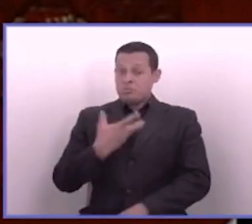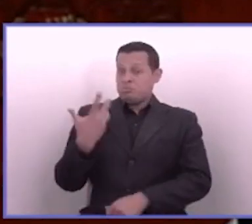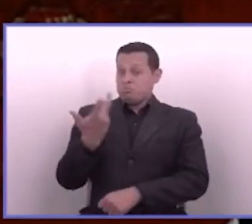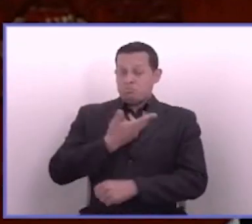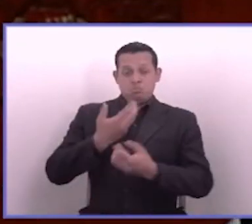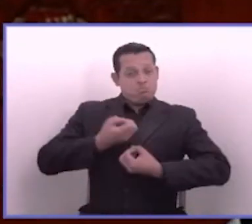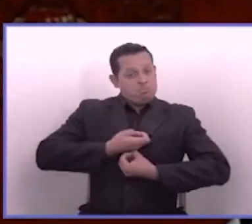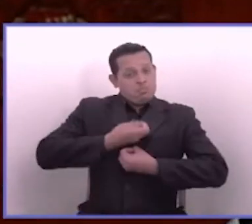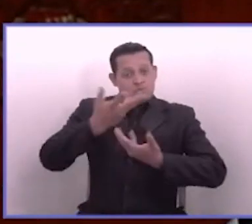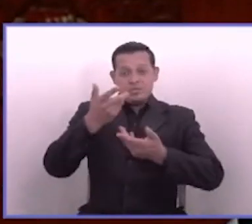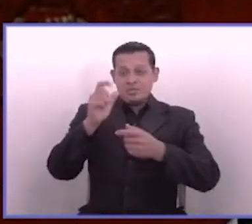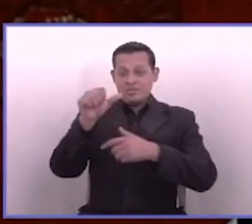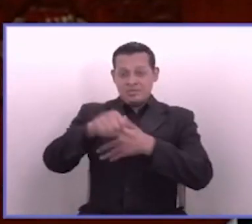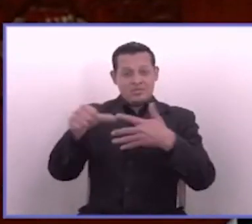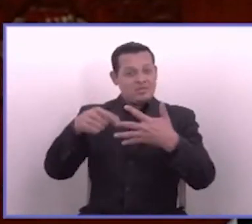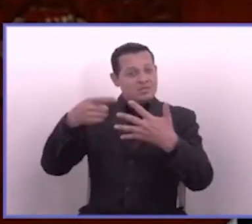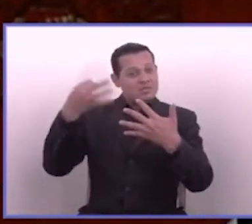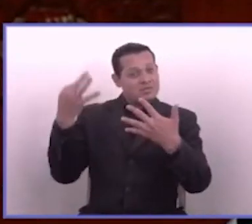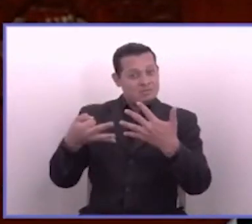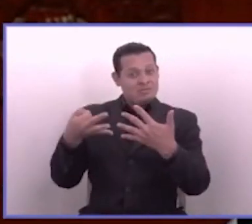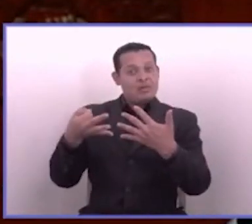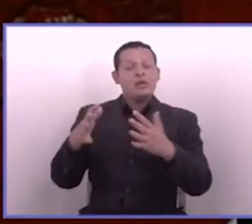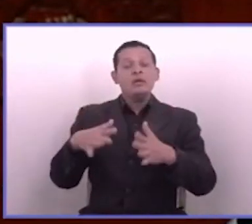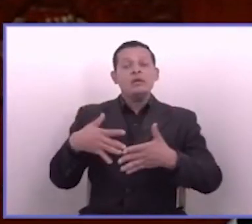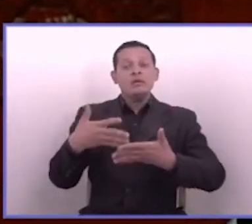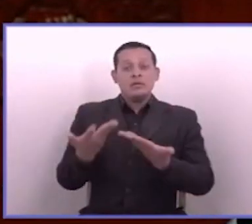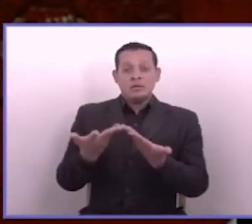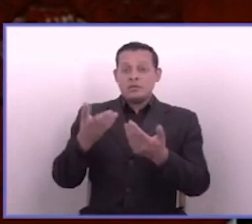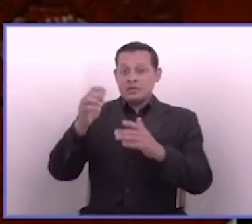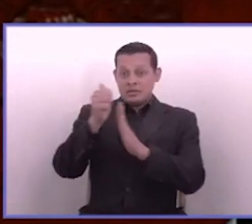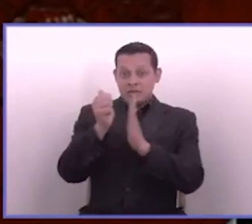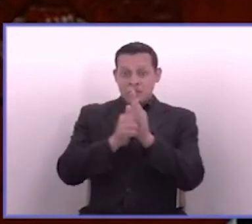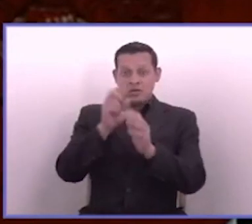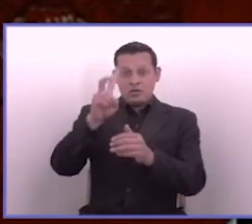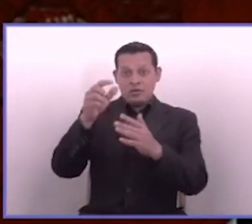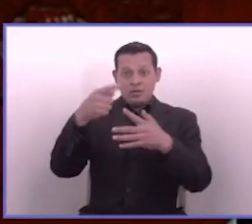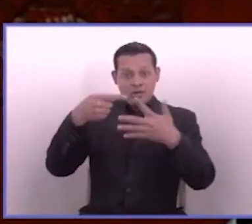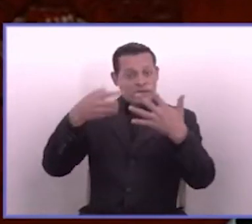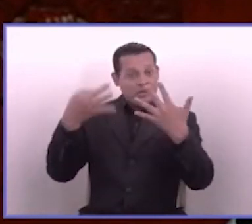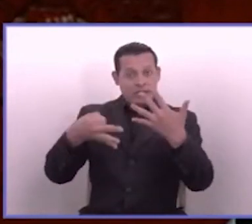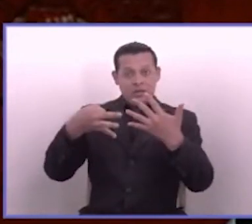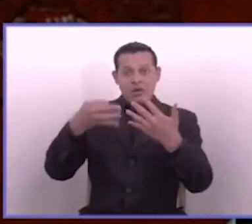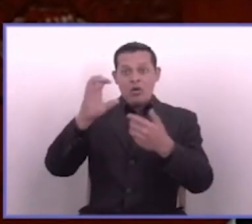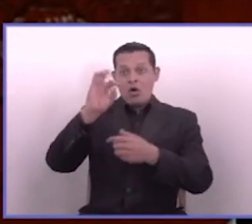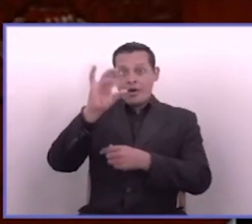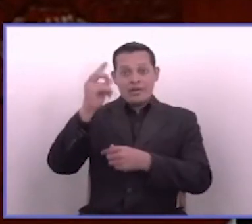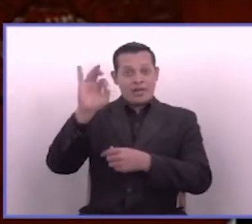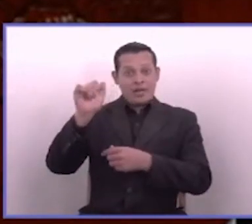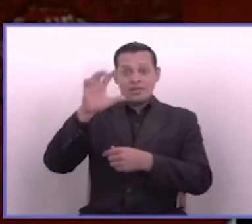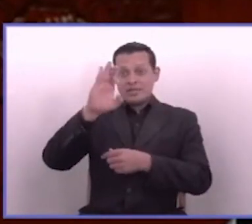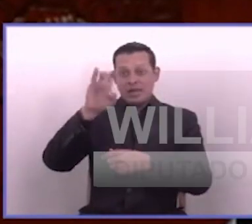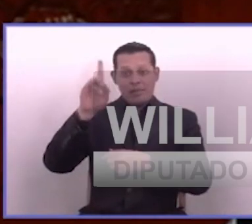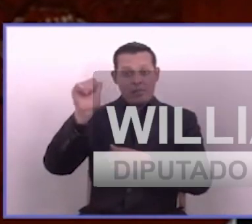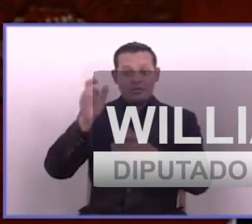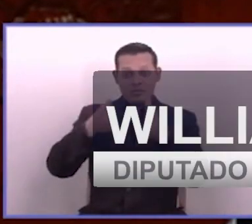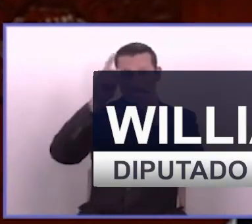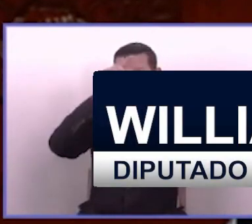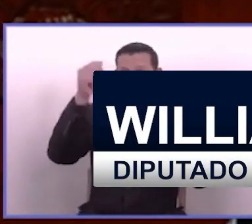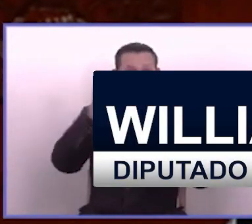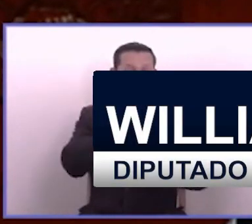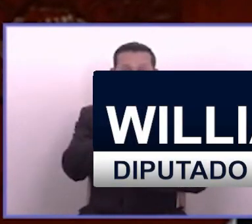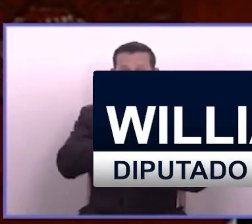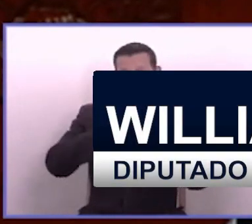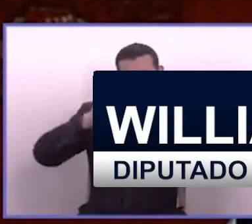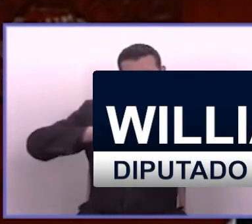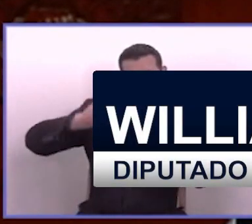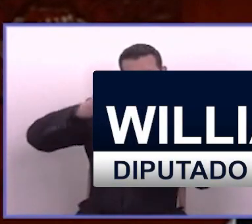particular, exponemos al Honorable Pleno Legislativo lo siguiente: que el artículo 2 de la Ley Orgánica de CEPA manifiesta que dicha institución tiene a su cargo